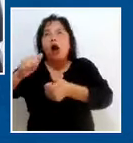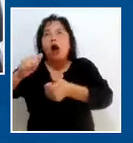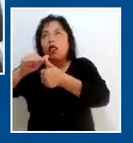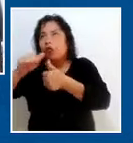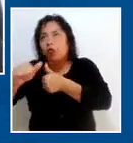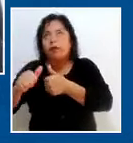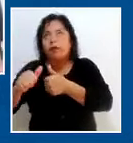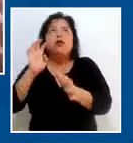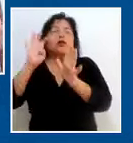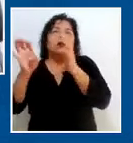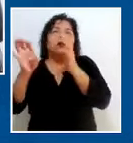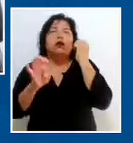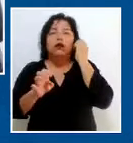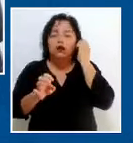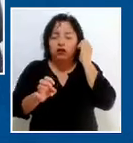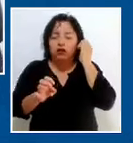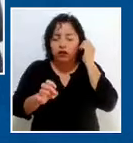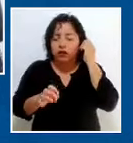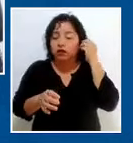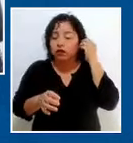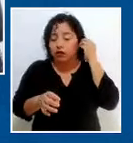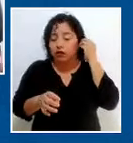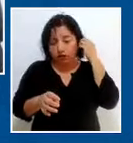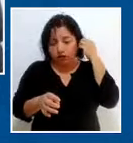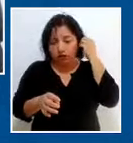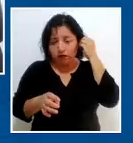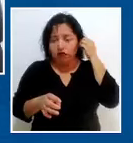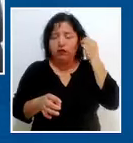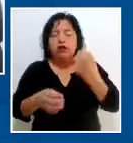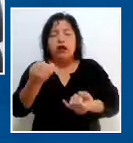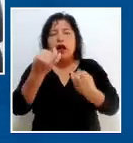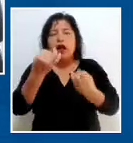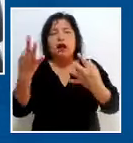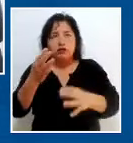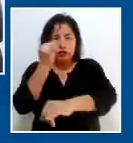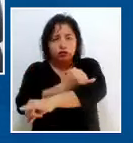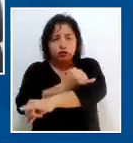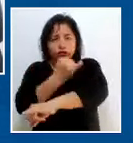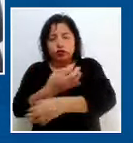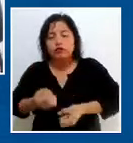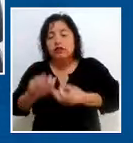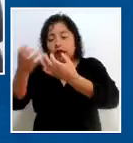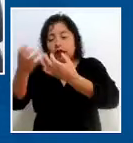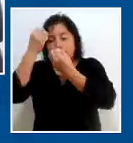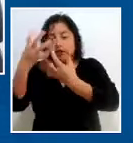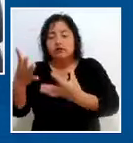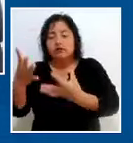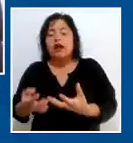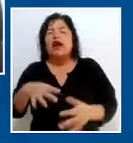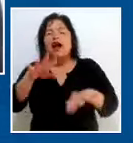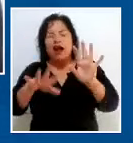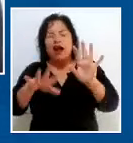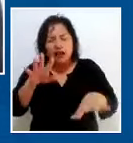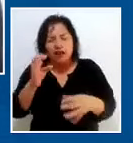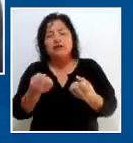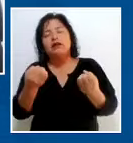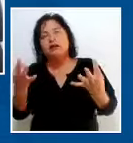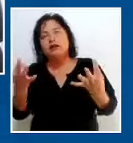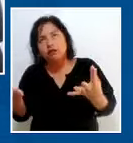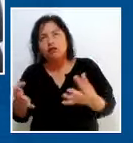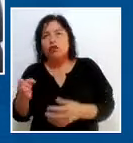ejemplo, las entidades dentro de su organización interna le dan a la información, ¿no? Entonces hay, digamos, un